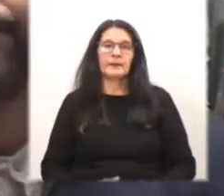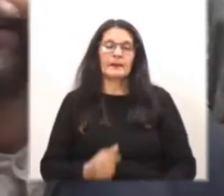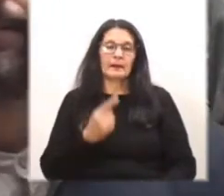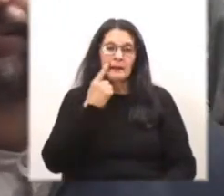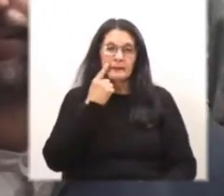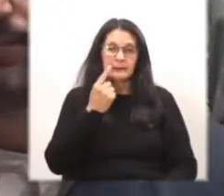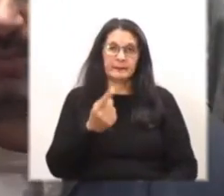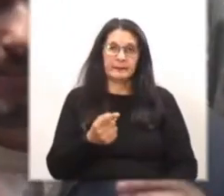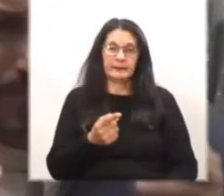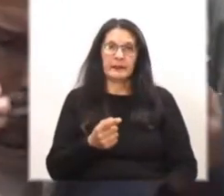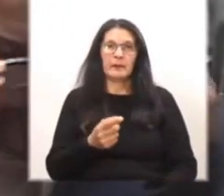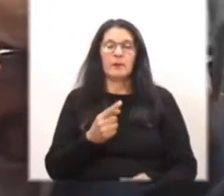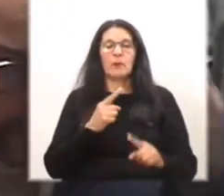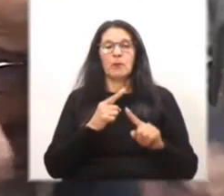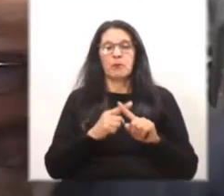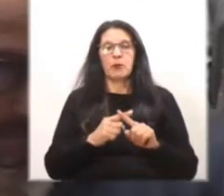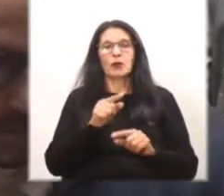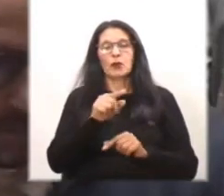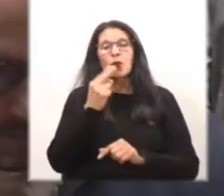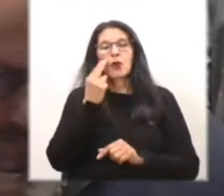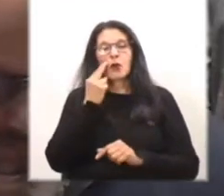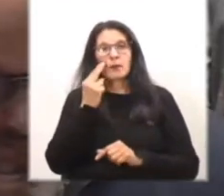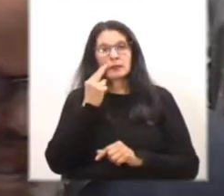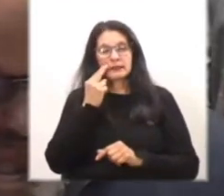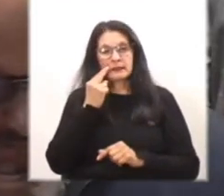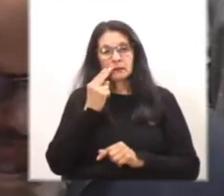revela, por las causas que trajo